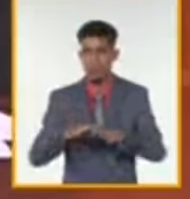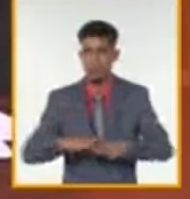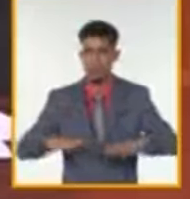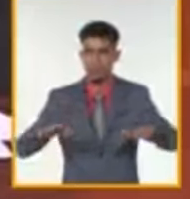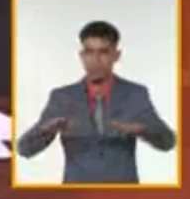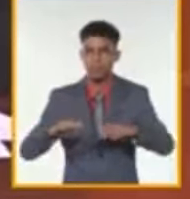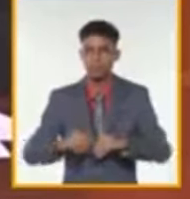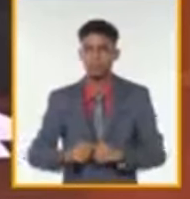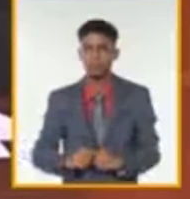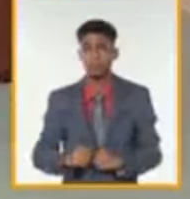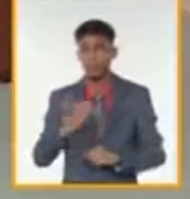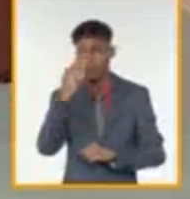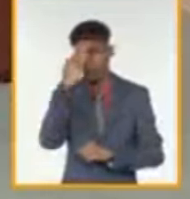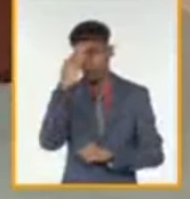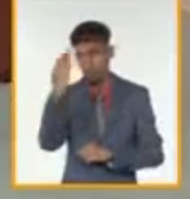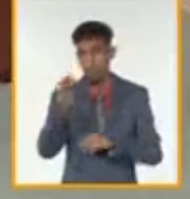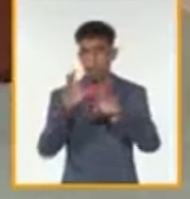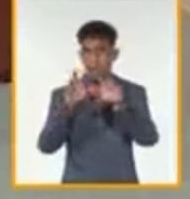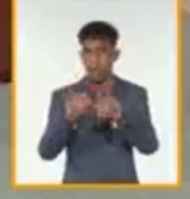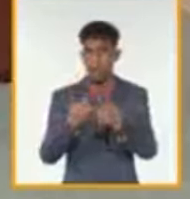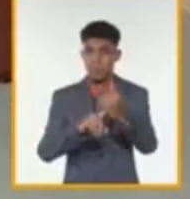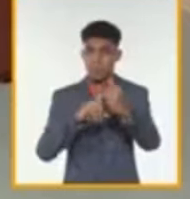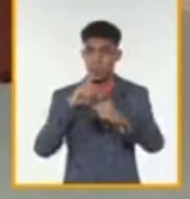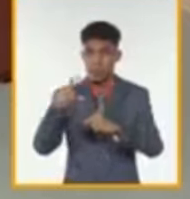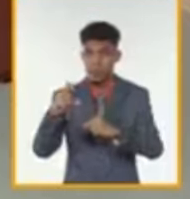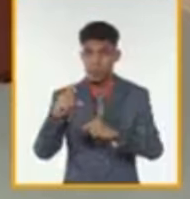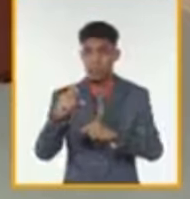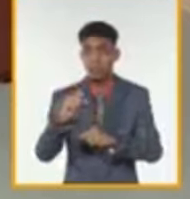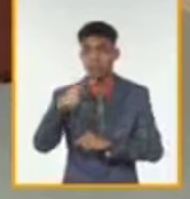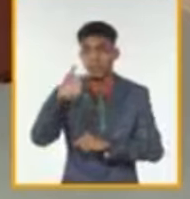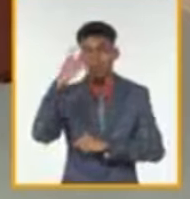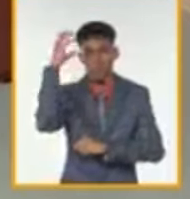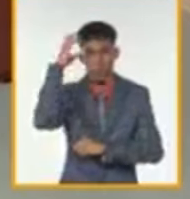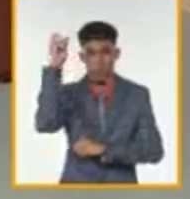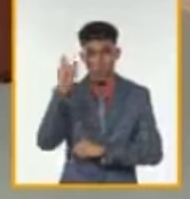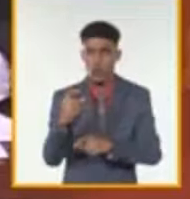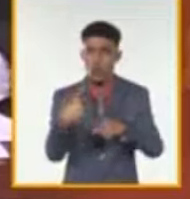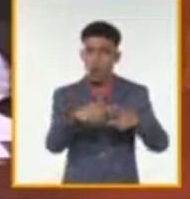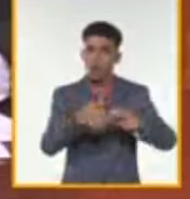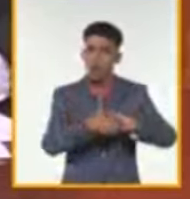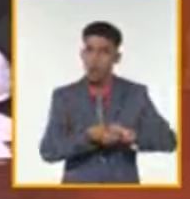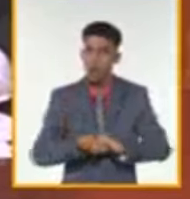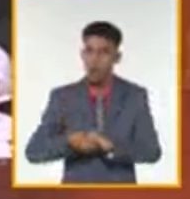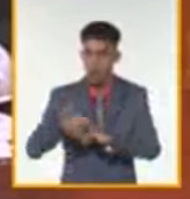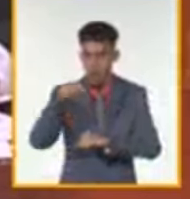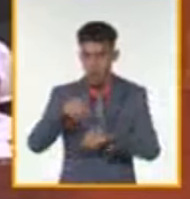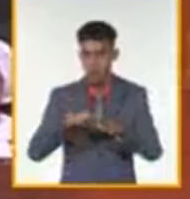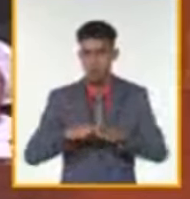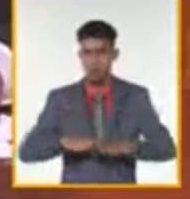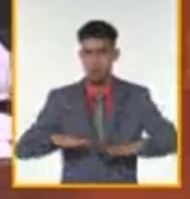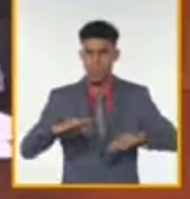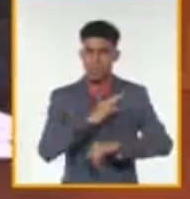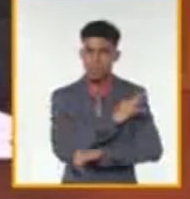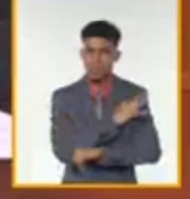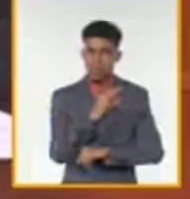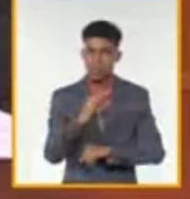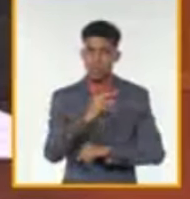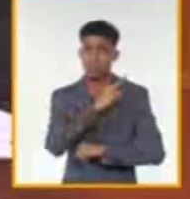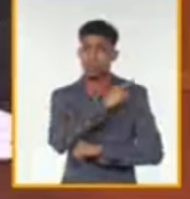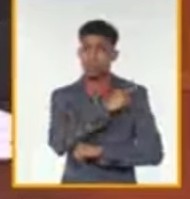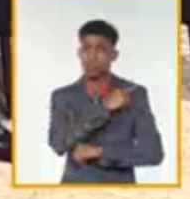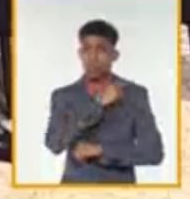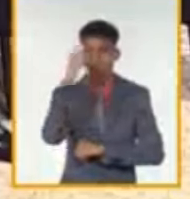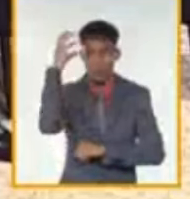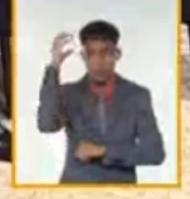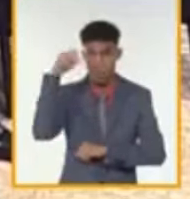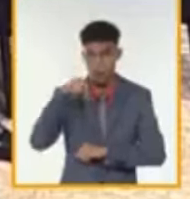redonda gracias al Secretario del partido al vicegobernador al resto de los compañeros de la dirección del gobierno acá